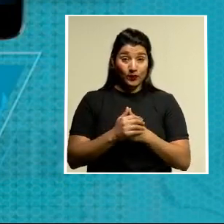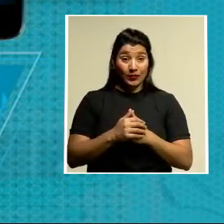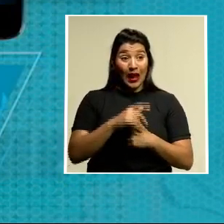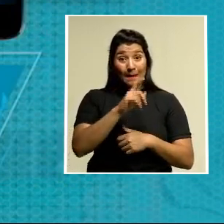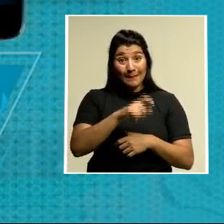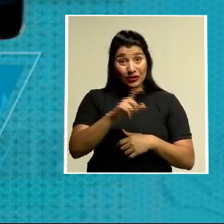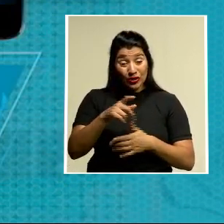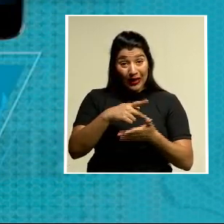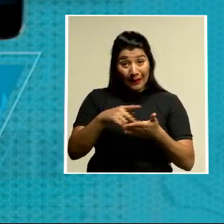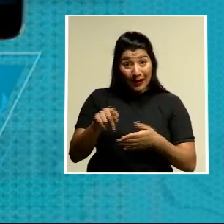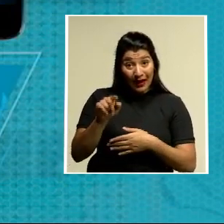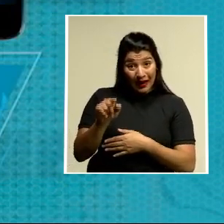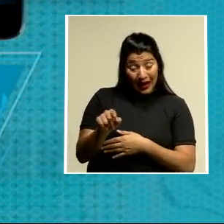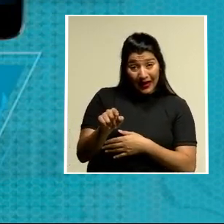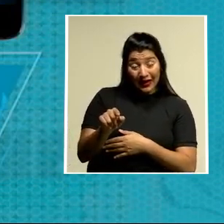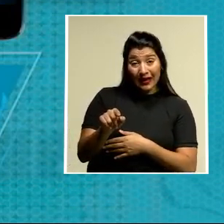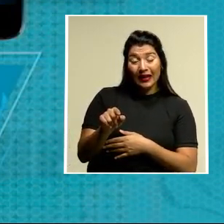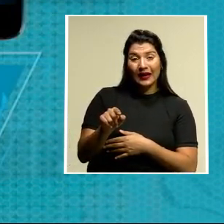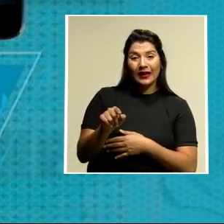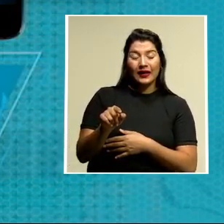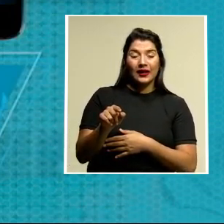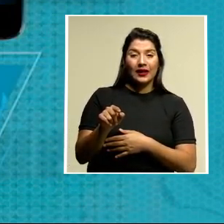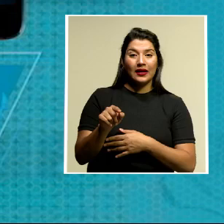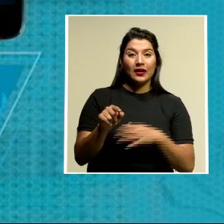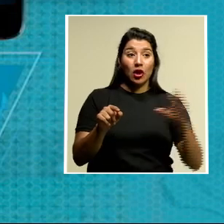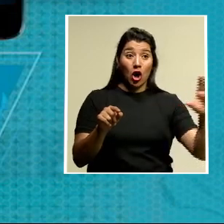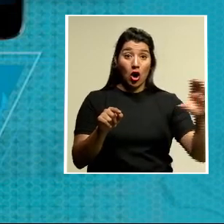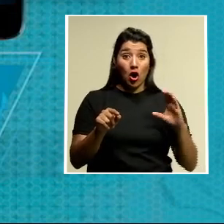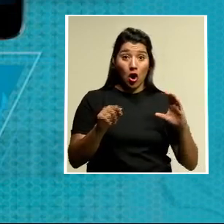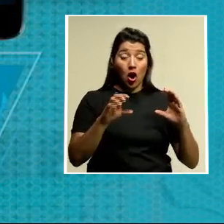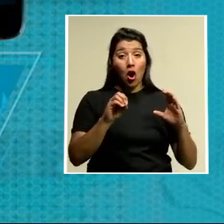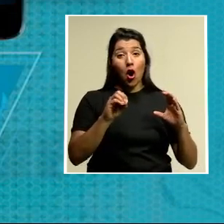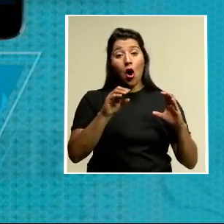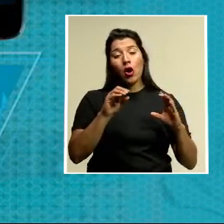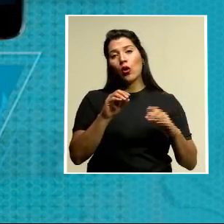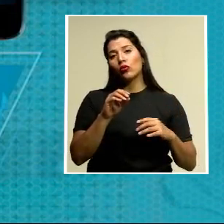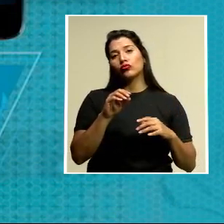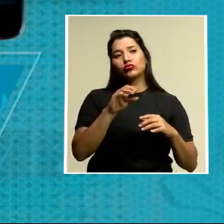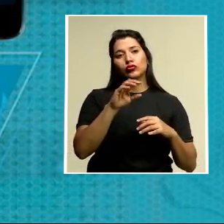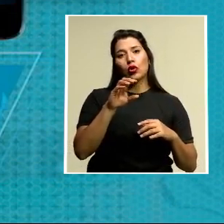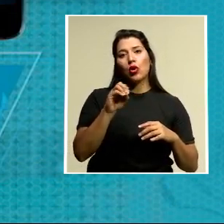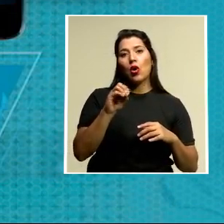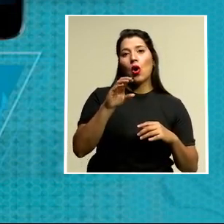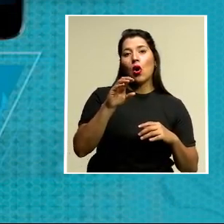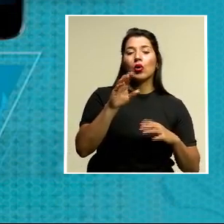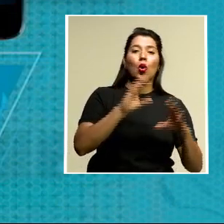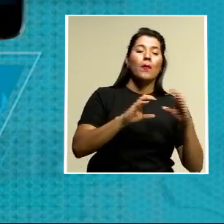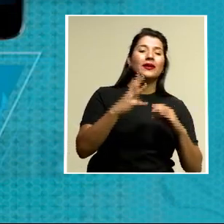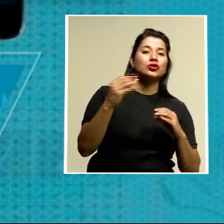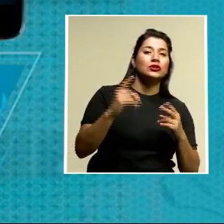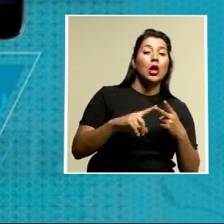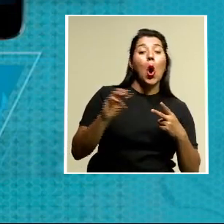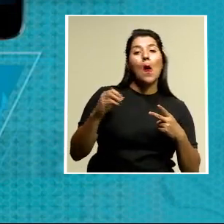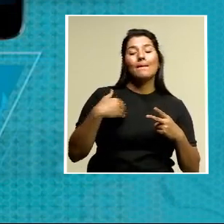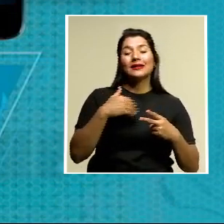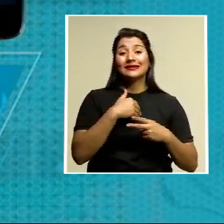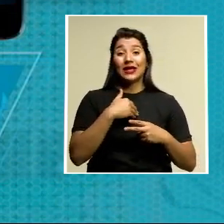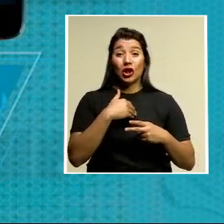designar representantes diplomáticos o embajadores sin consulta con ningún otro órgano y sin un acto previo. Pero en este